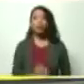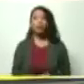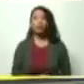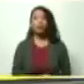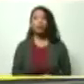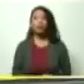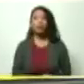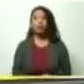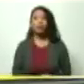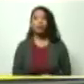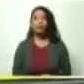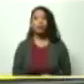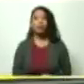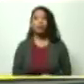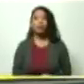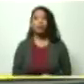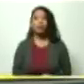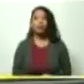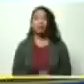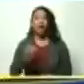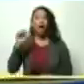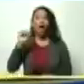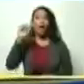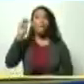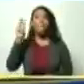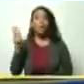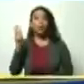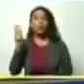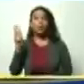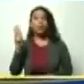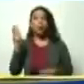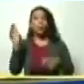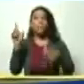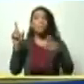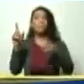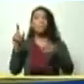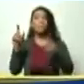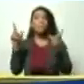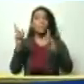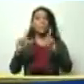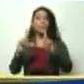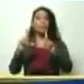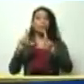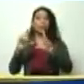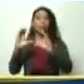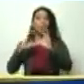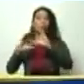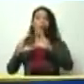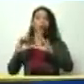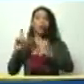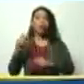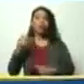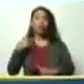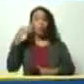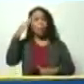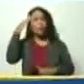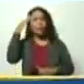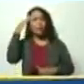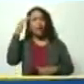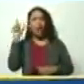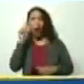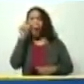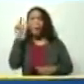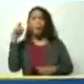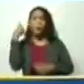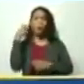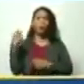la agencia ap ap ¿cómo está Joshua? bastante bien Joshua yo creo que iba a venir Joshua a hacer la